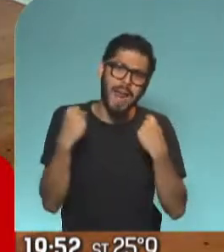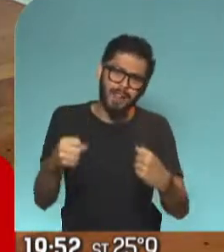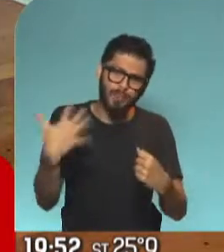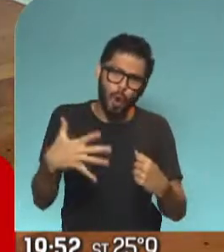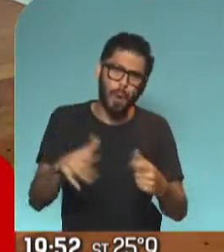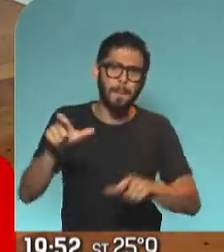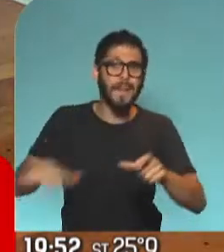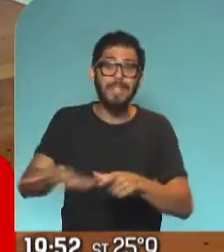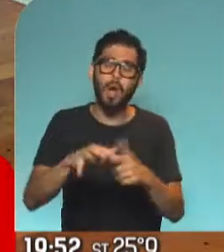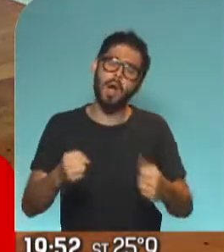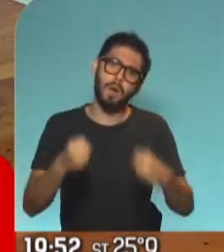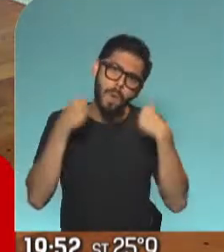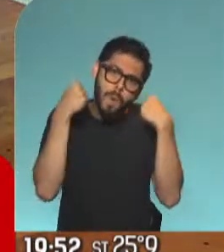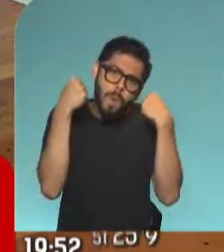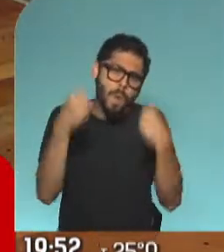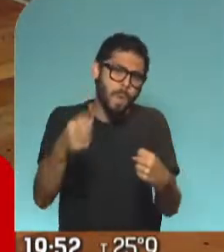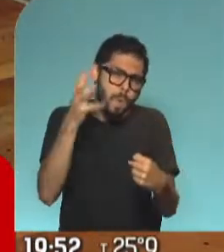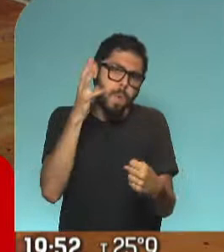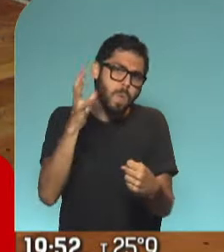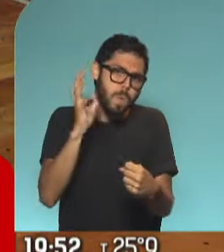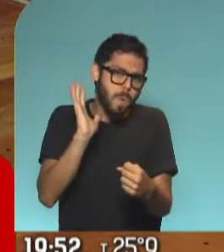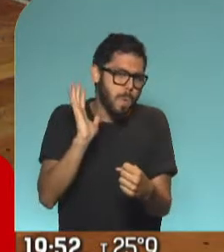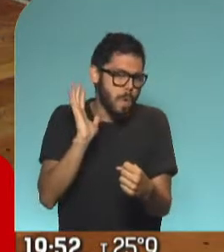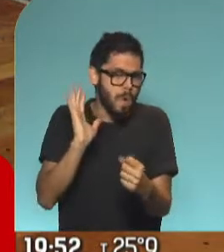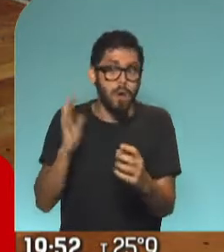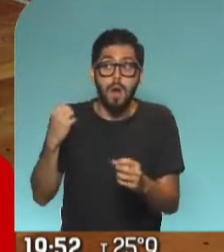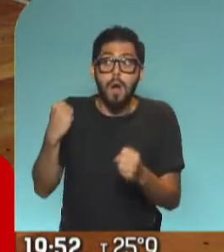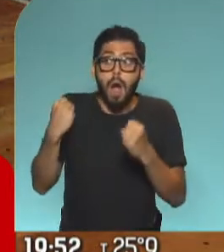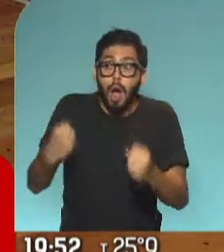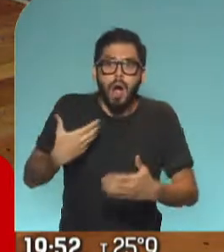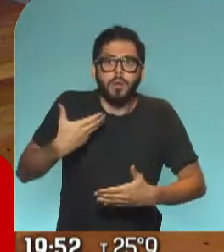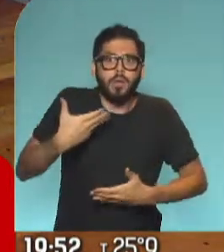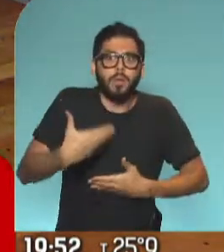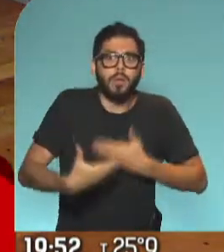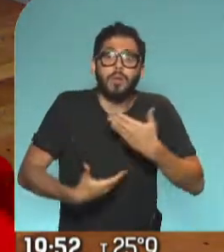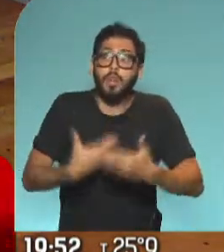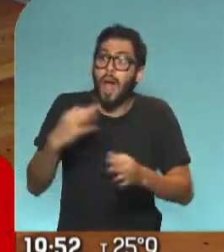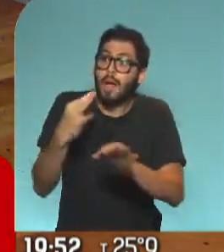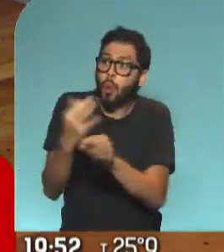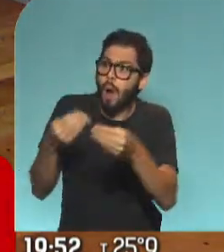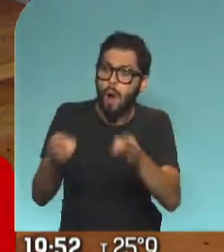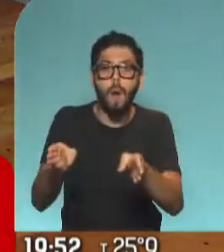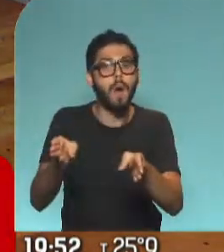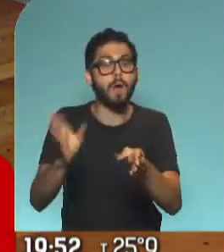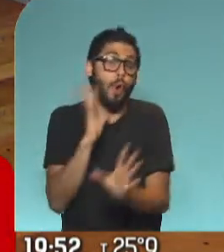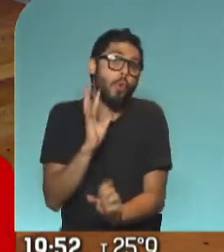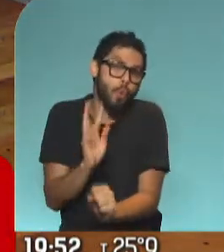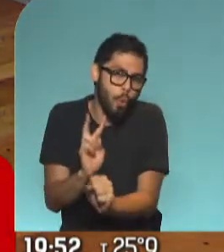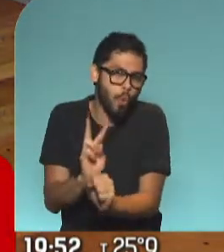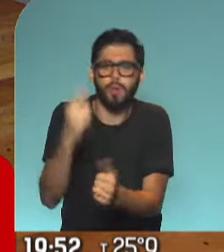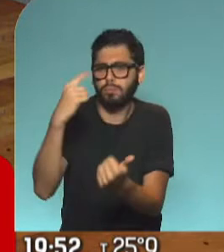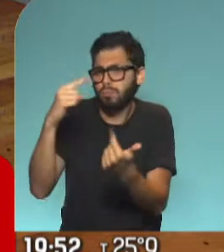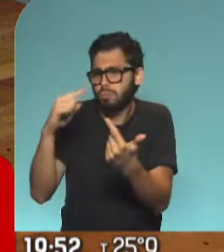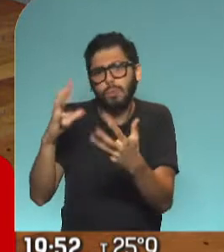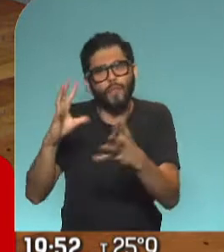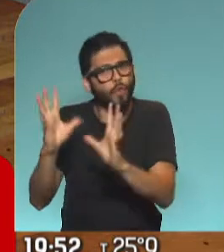La gente ha hecho un enorme esfuerzo y hemos logrado llegar hasta acá con presencialidad en las escuelas, por supuesto cuidada y con determinadas